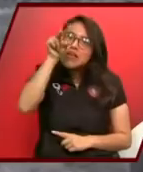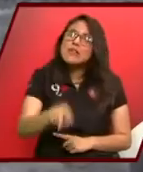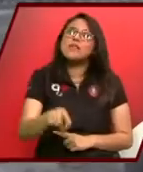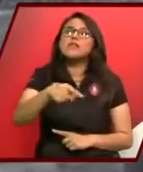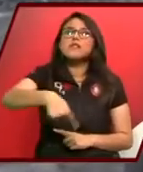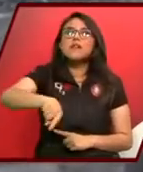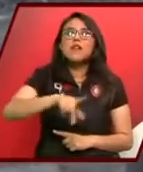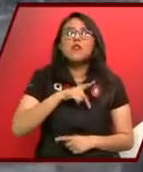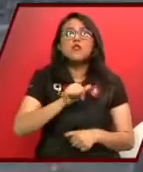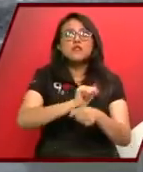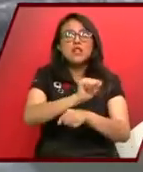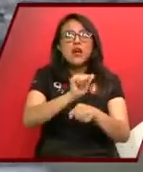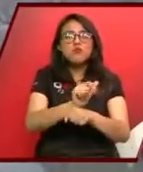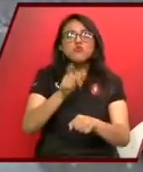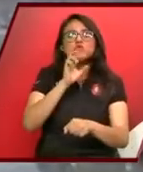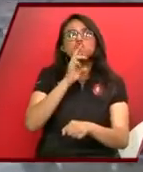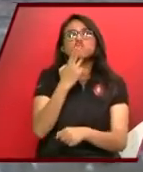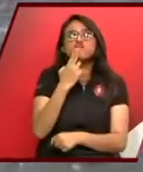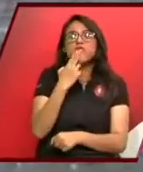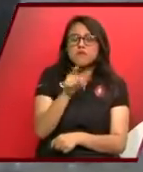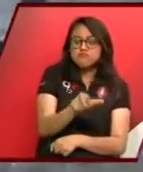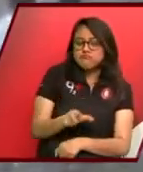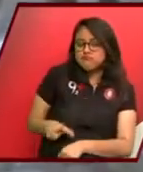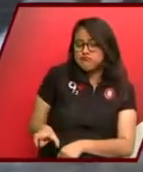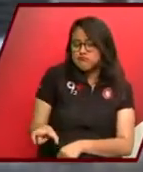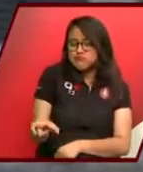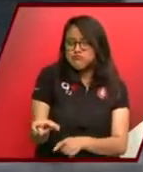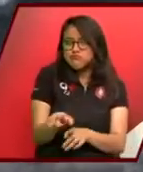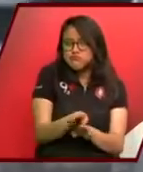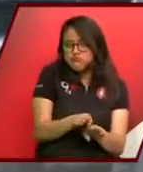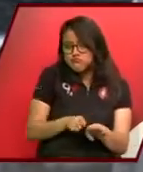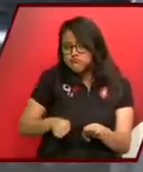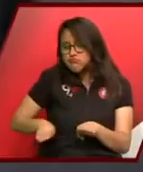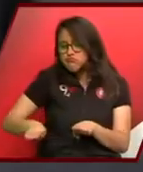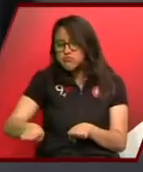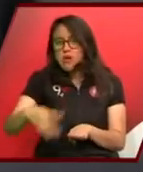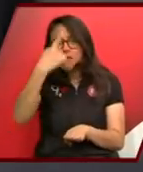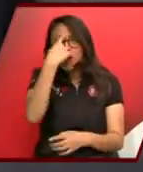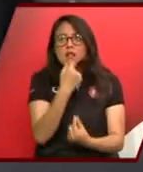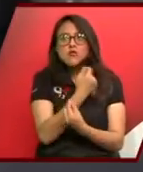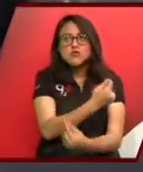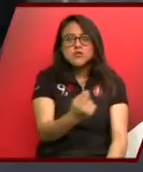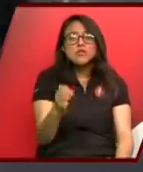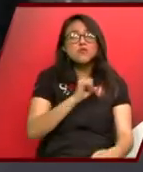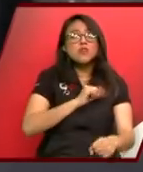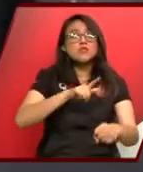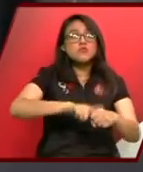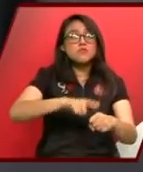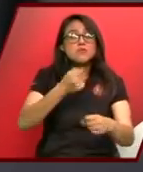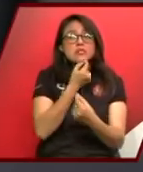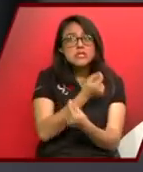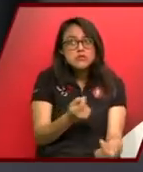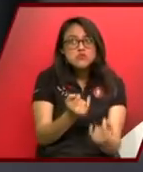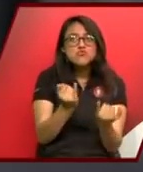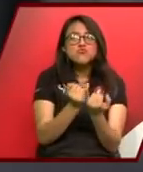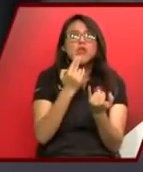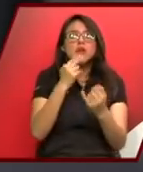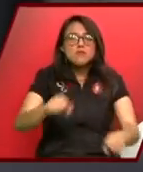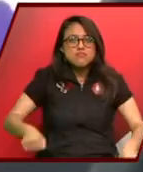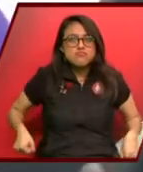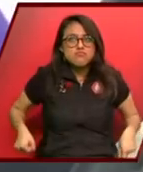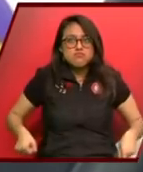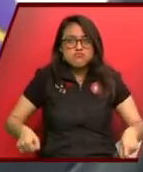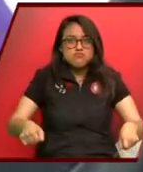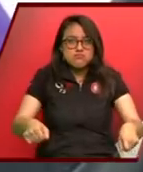que los carros se suben a las banquetas donde es tan necesario para los niños de educación especial transitar con sus sillas de